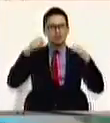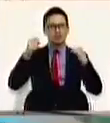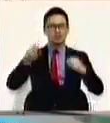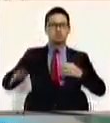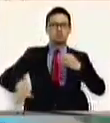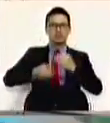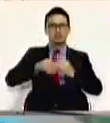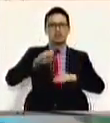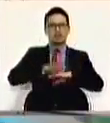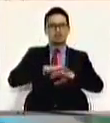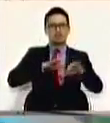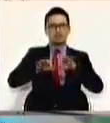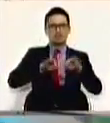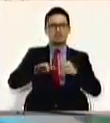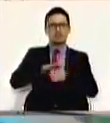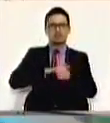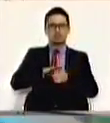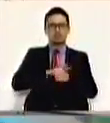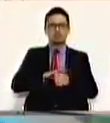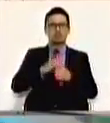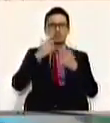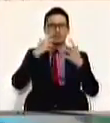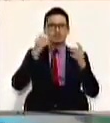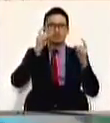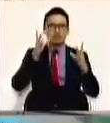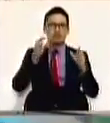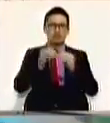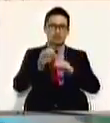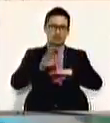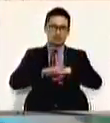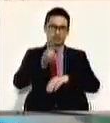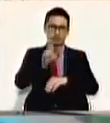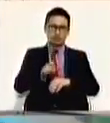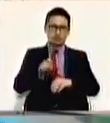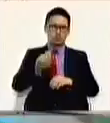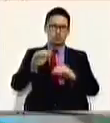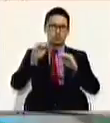adicionales en relación con los casos más emblemáticos y de paso decirle al superintendente